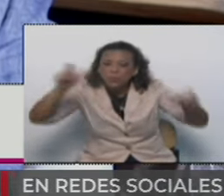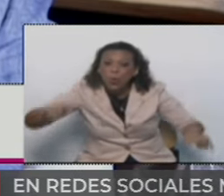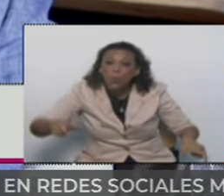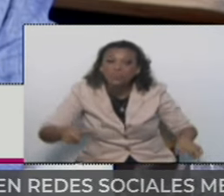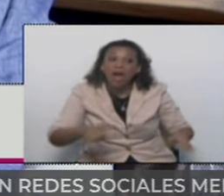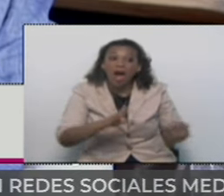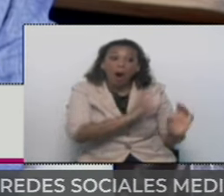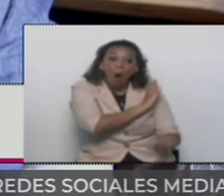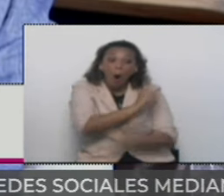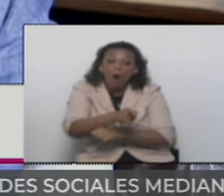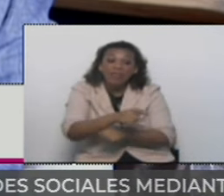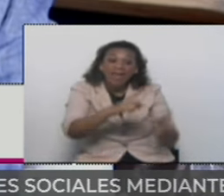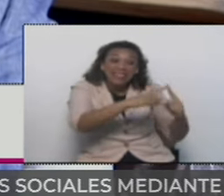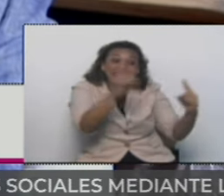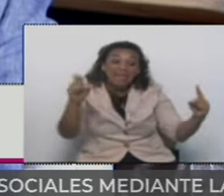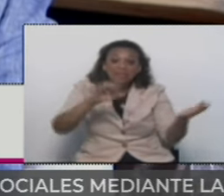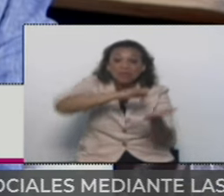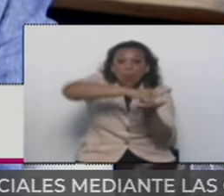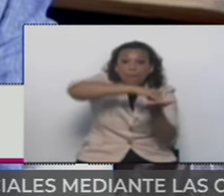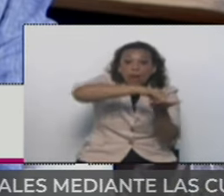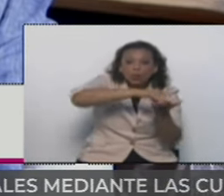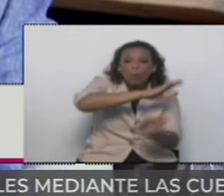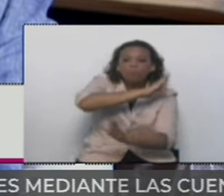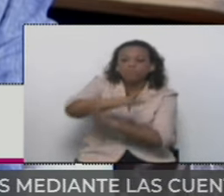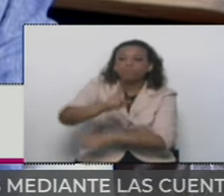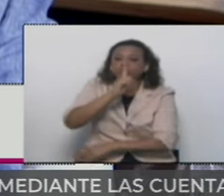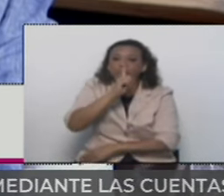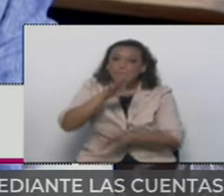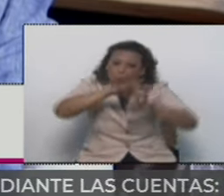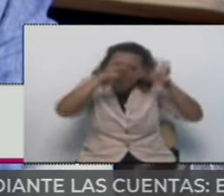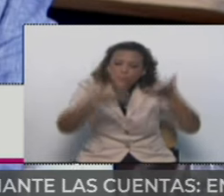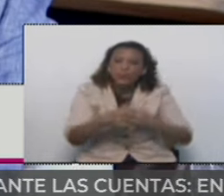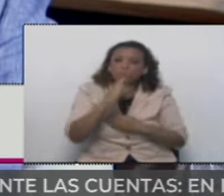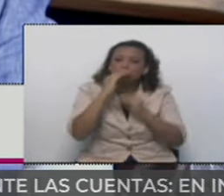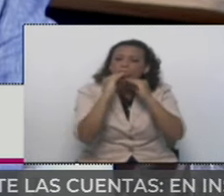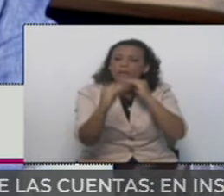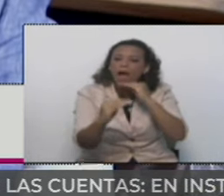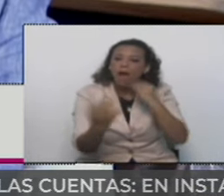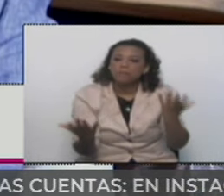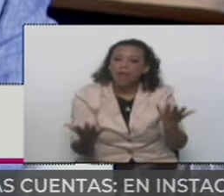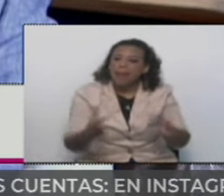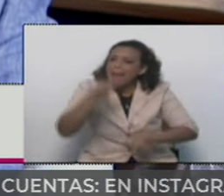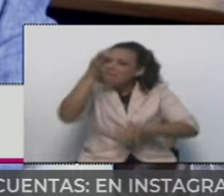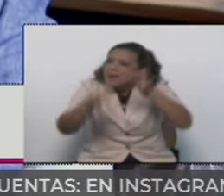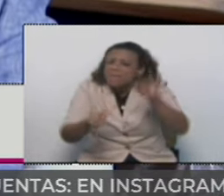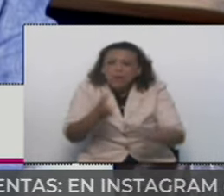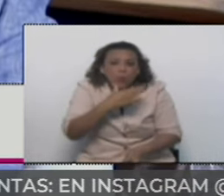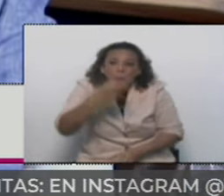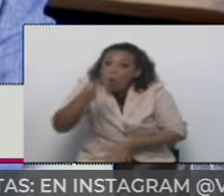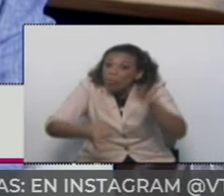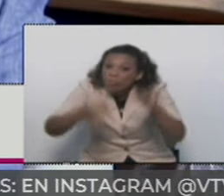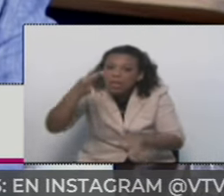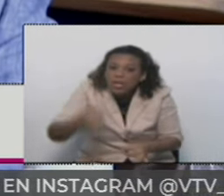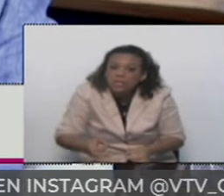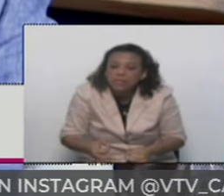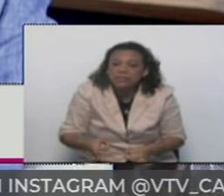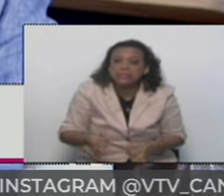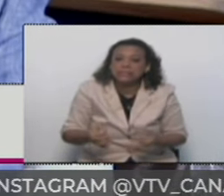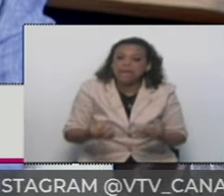Nueva York y el mundo calla. Es la misma impunidad con que actuó